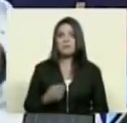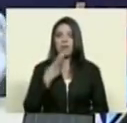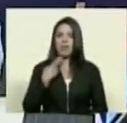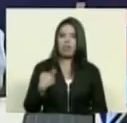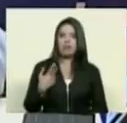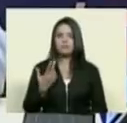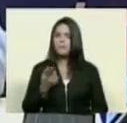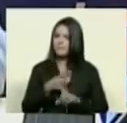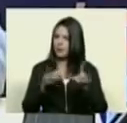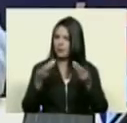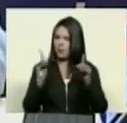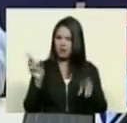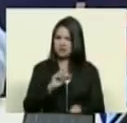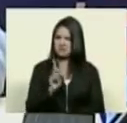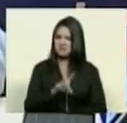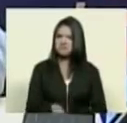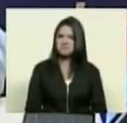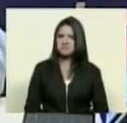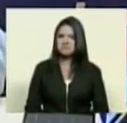pero democracia no es.